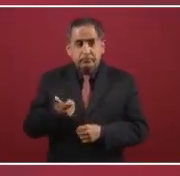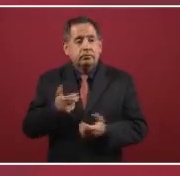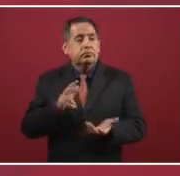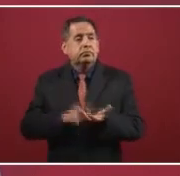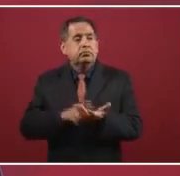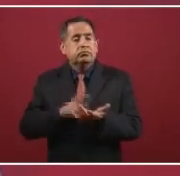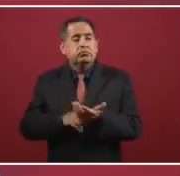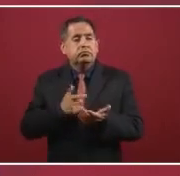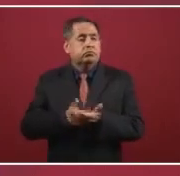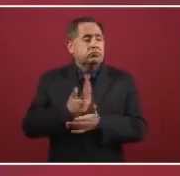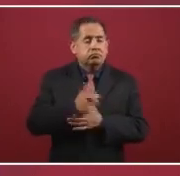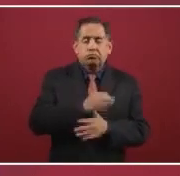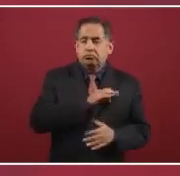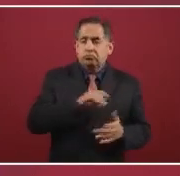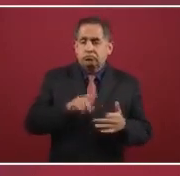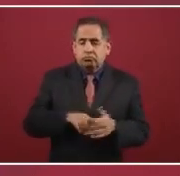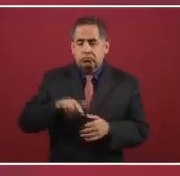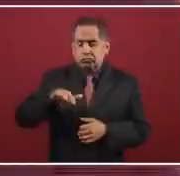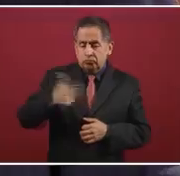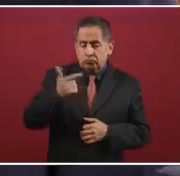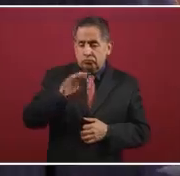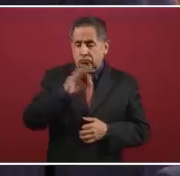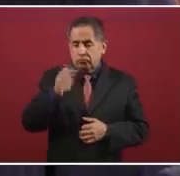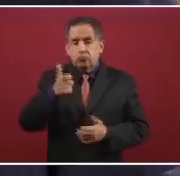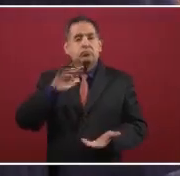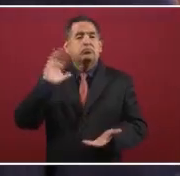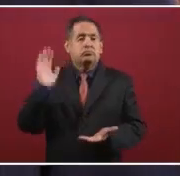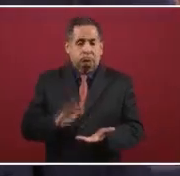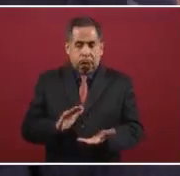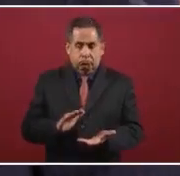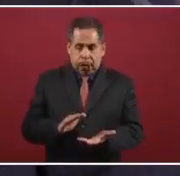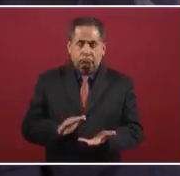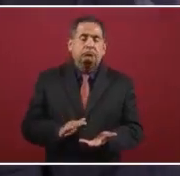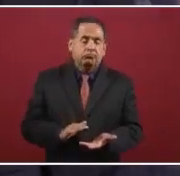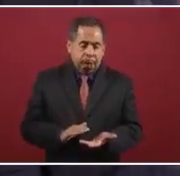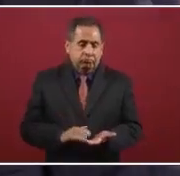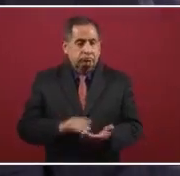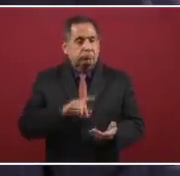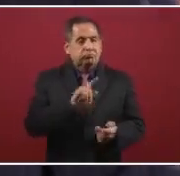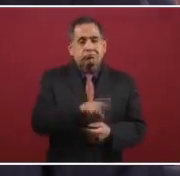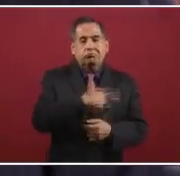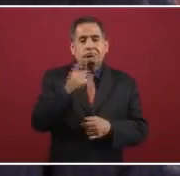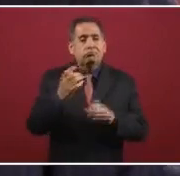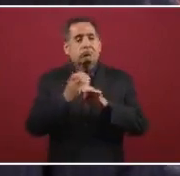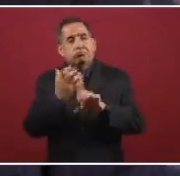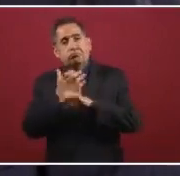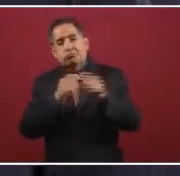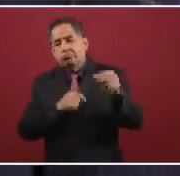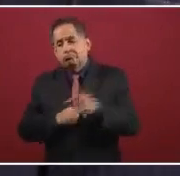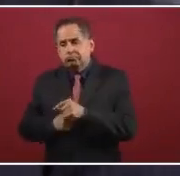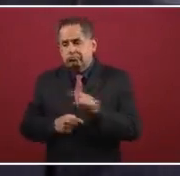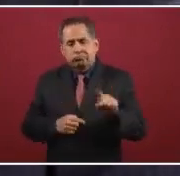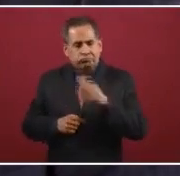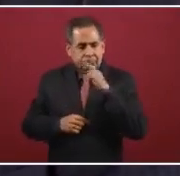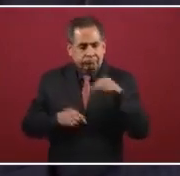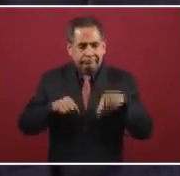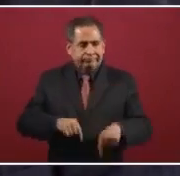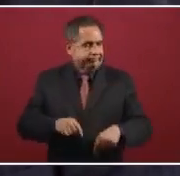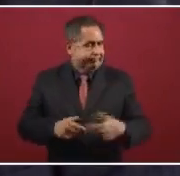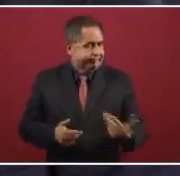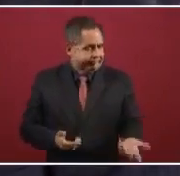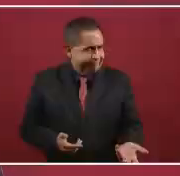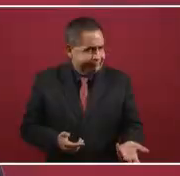hoy cerca de 12% más barato que si lo trasladamos por un ducto de los Estados Unidos. Ese es uno de